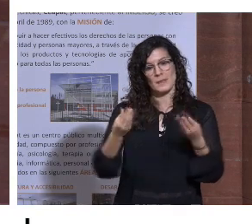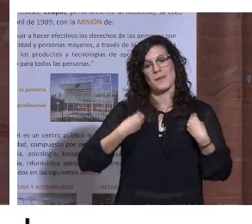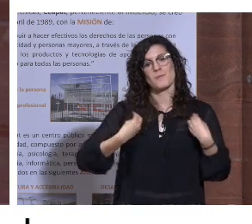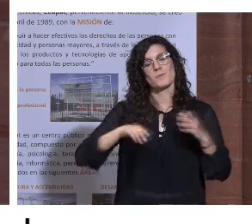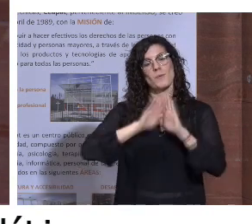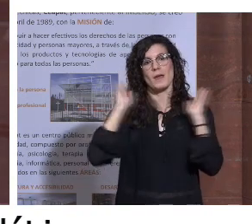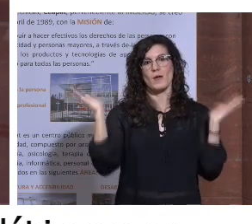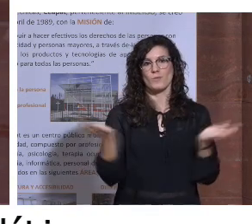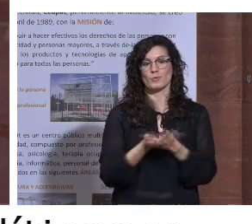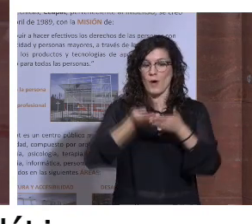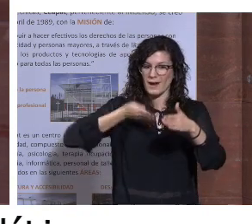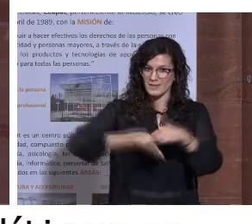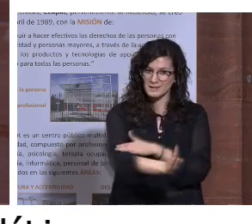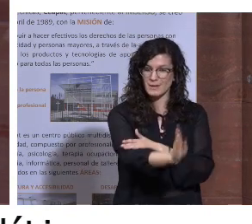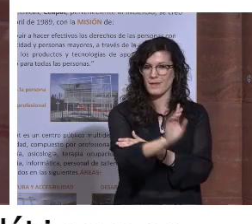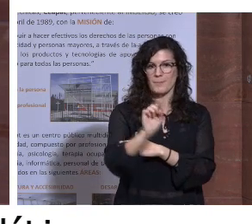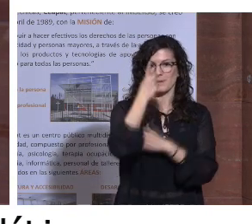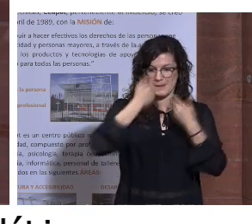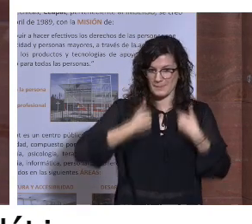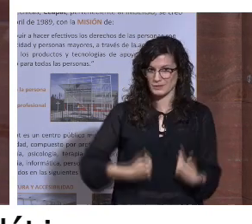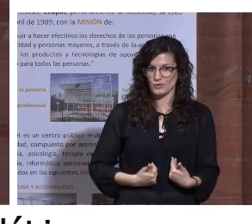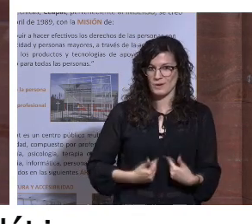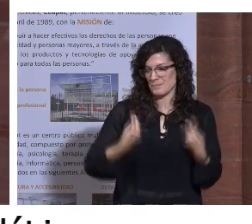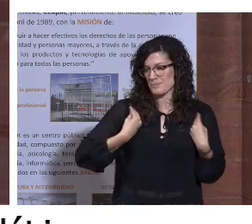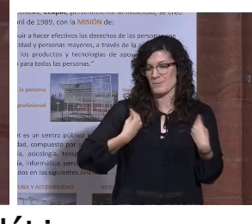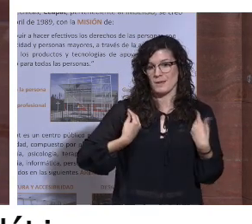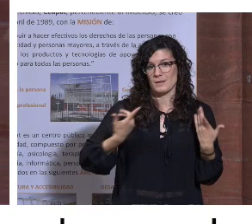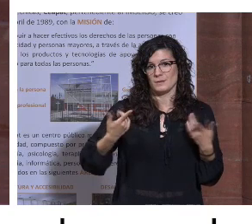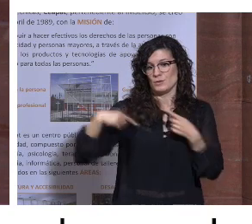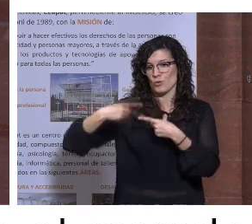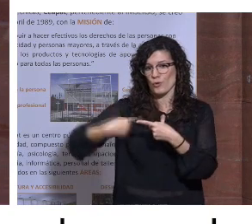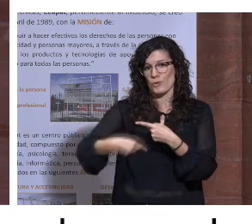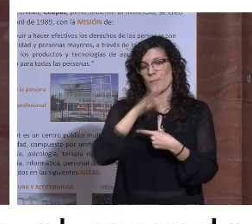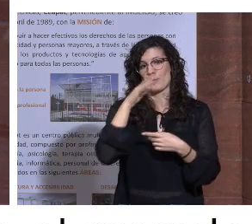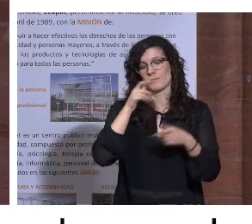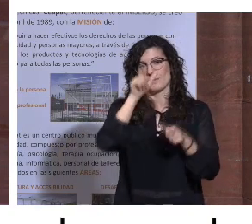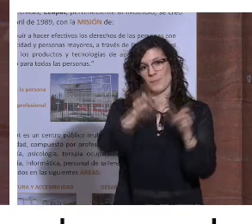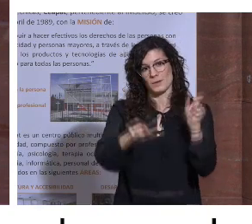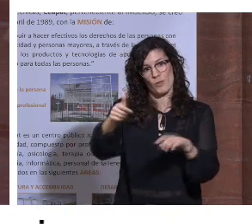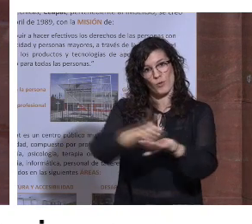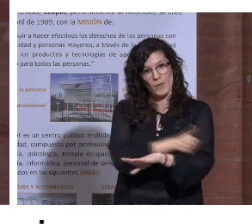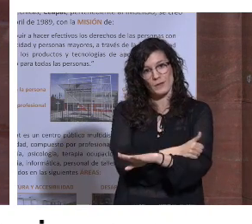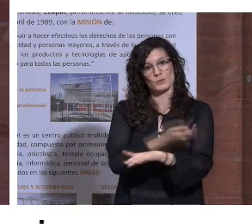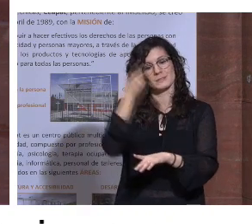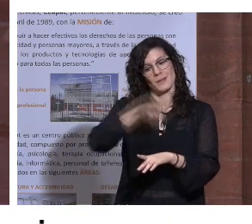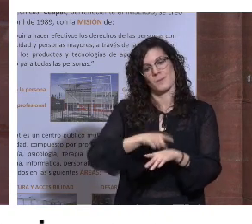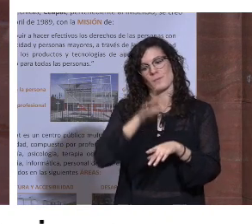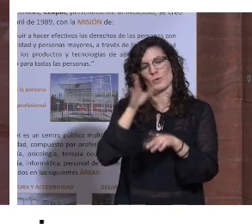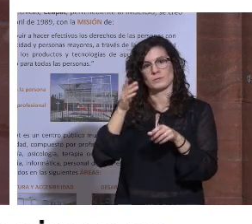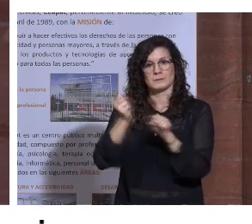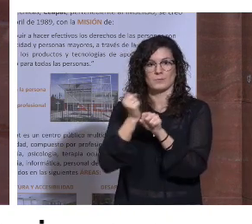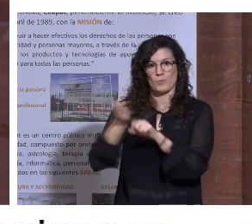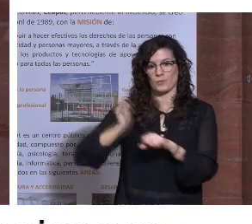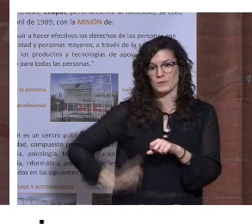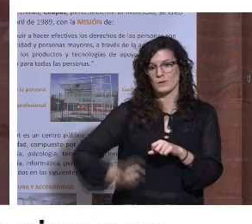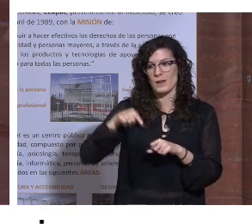vive el mundo de la accesibilidad universal en primera persona, a todas horas, como usuario y ciudadano, como profesional. Es